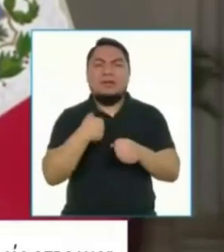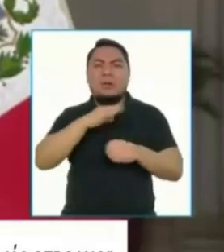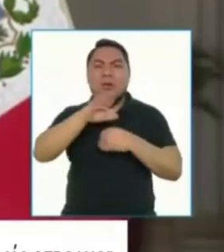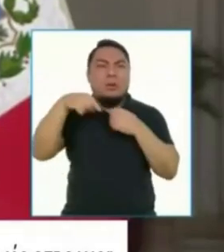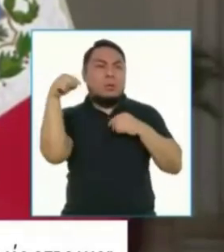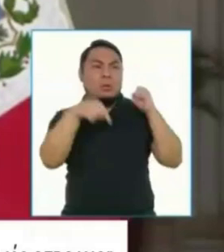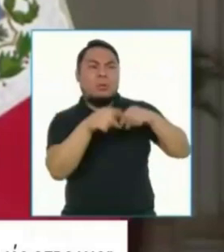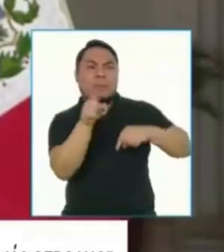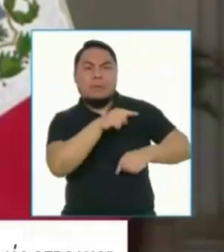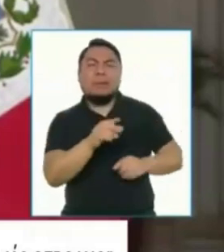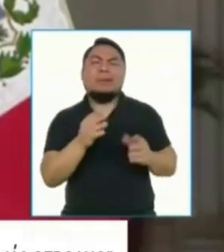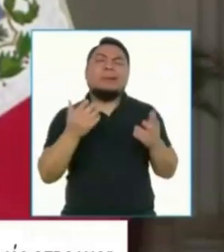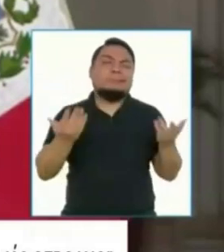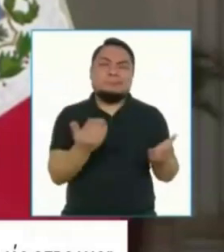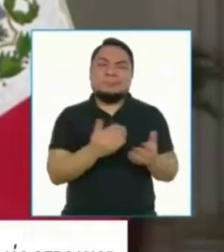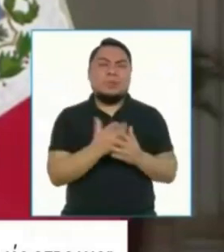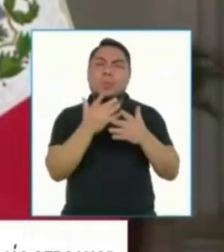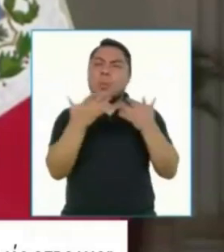fiel estilo,